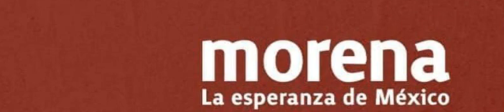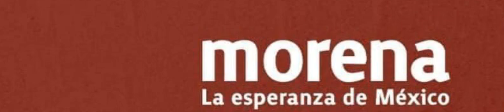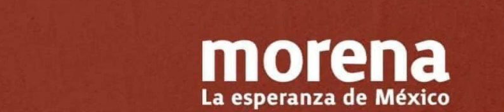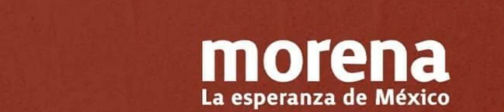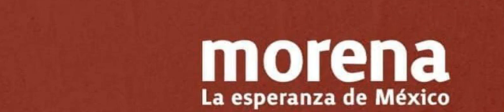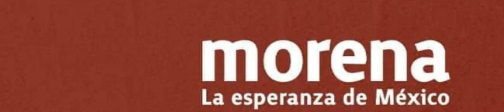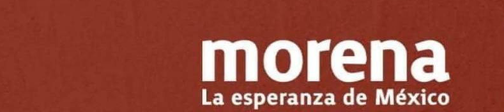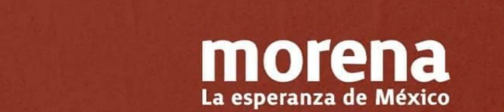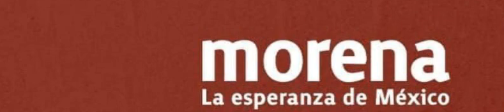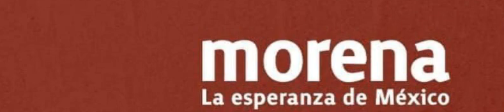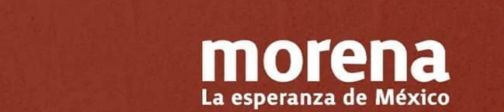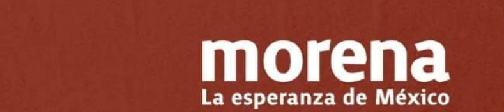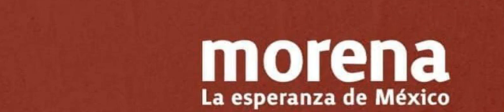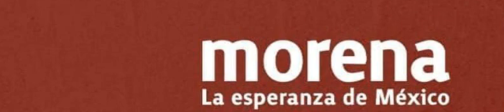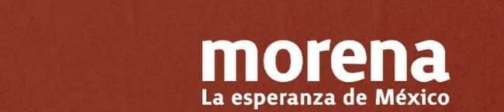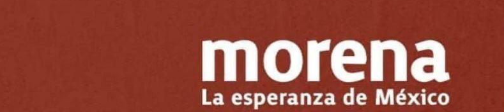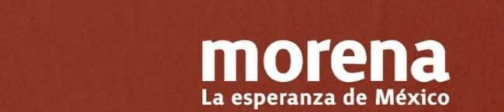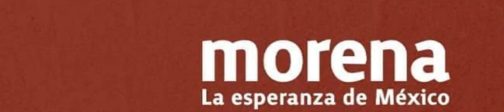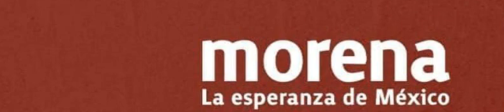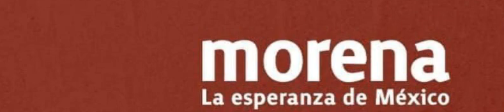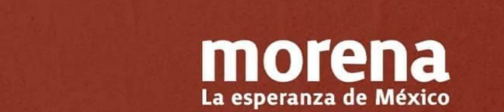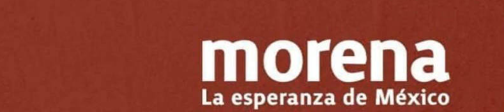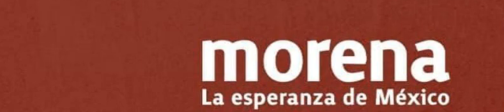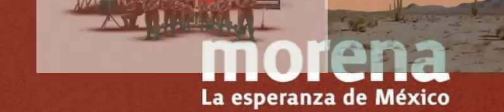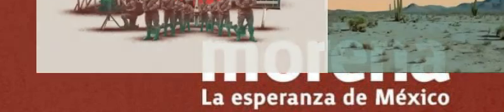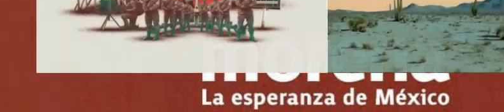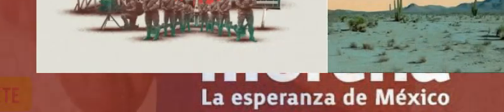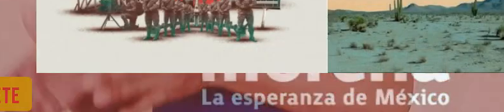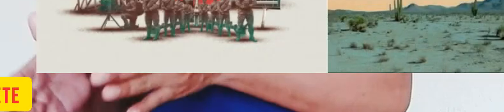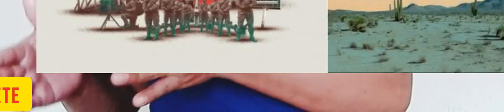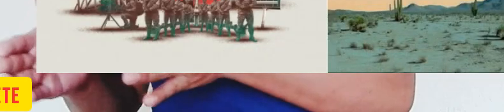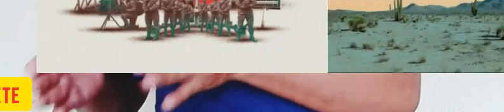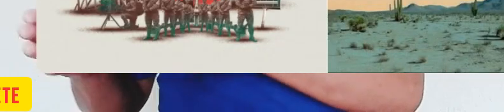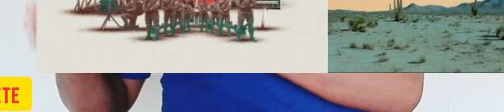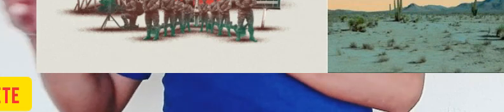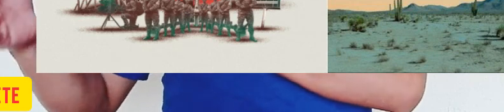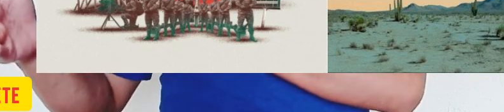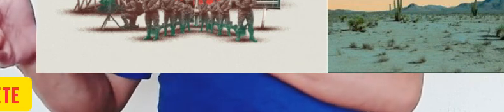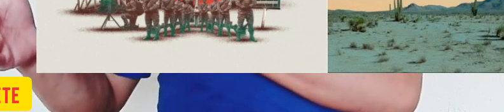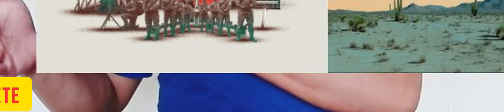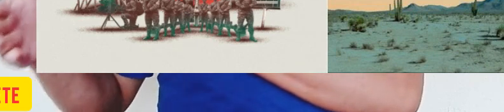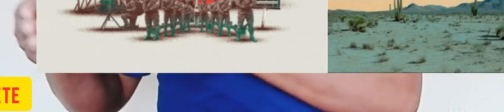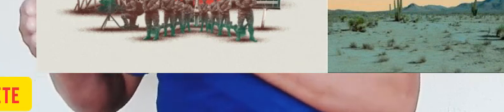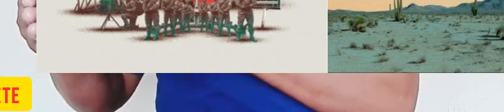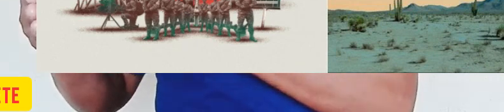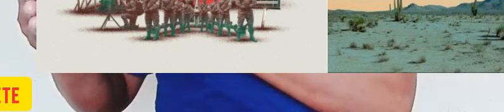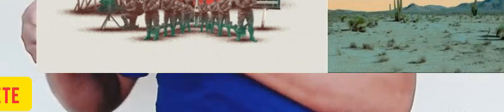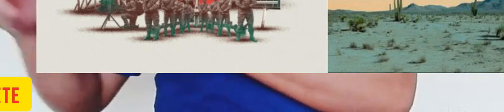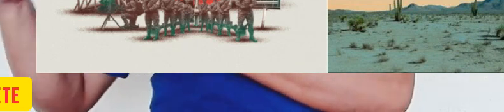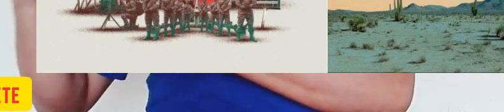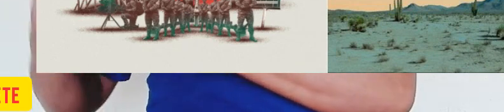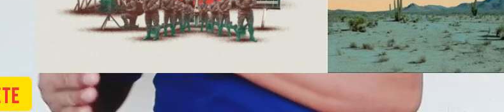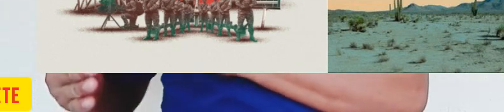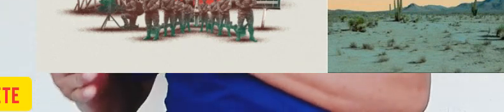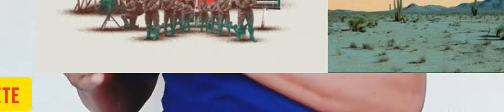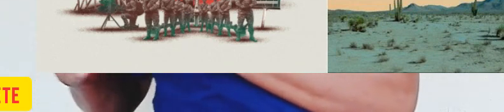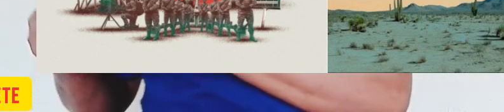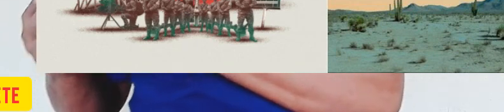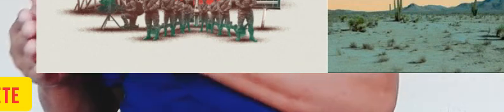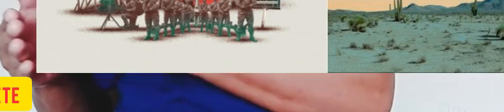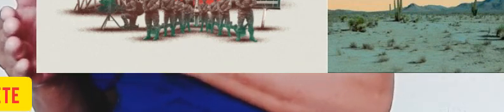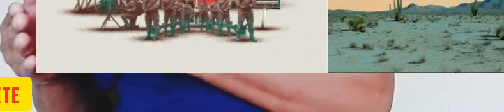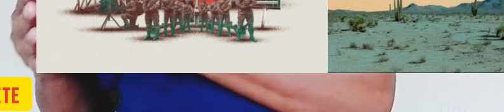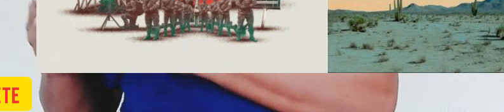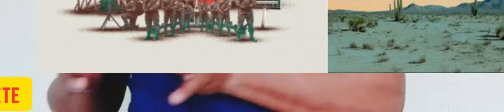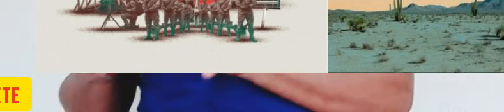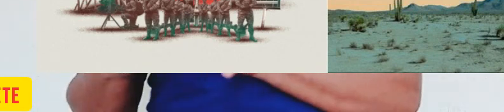que el economista sale con eso. El falso Mesías es porque el presidente López Obrador está recuperando la soberanía del